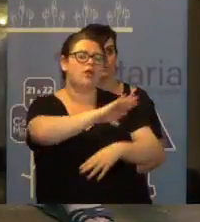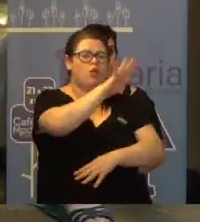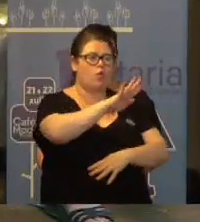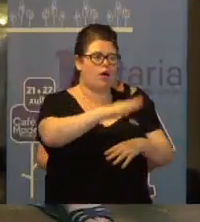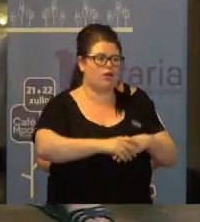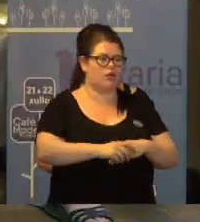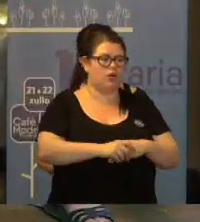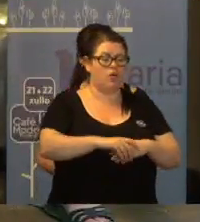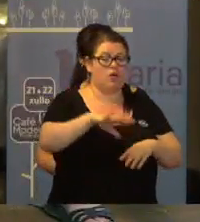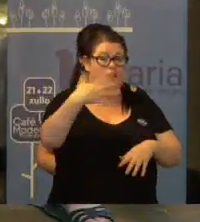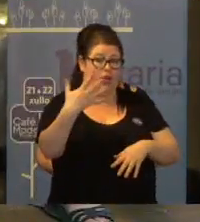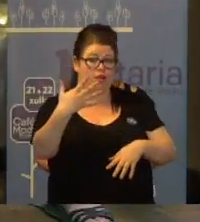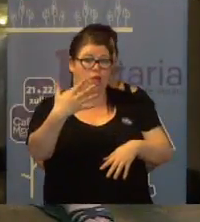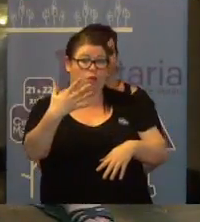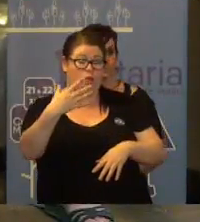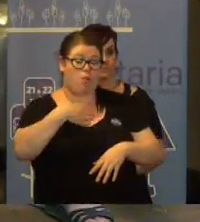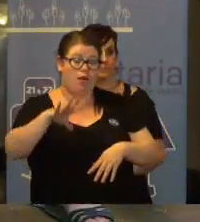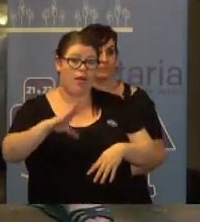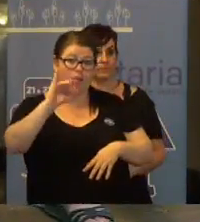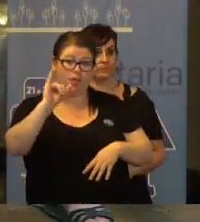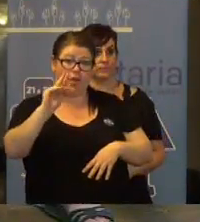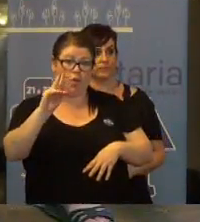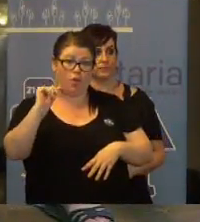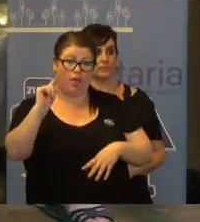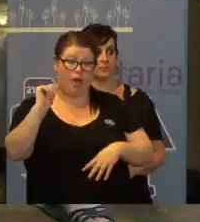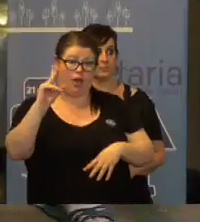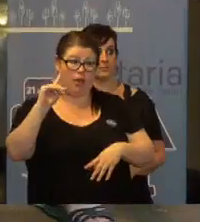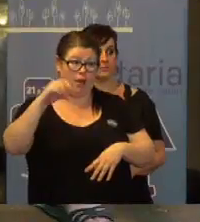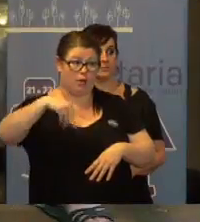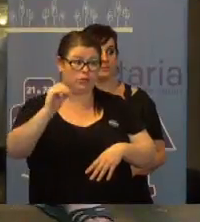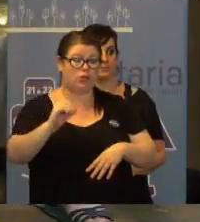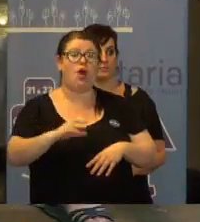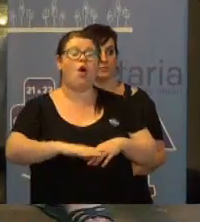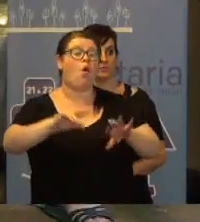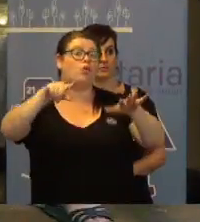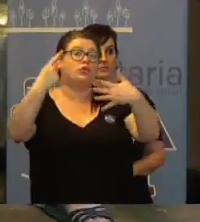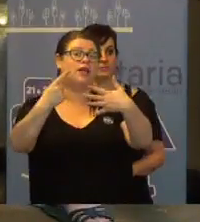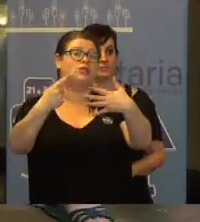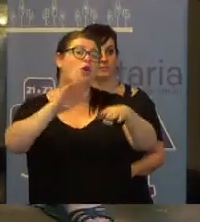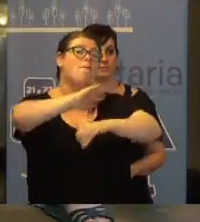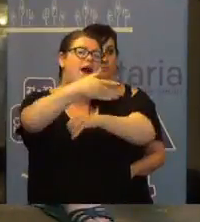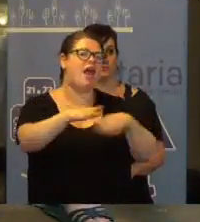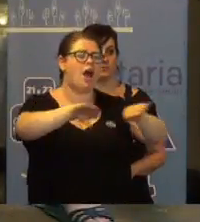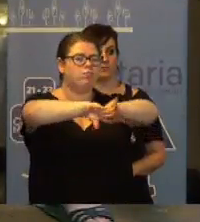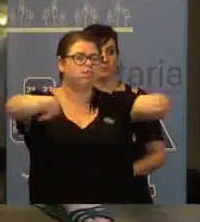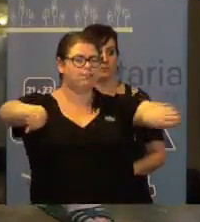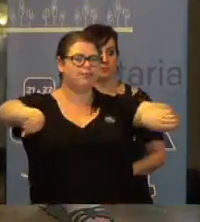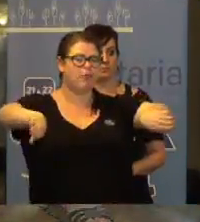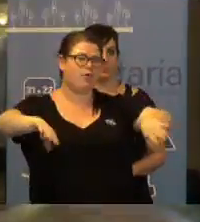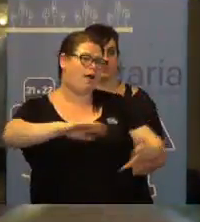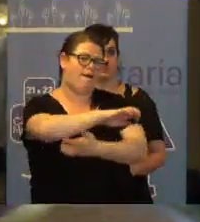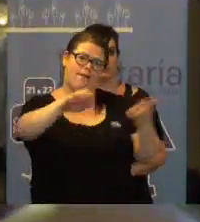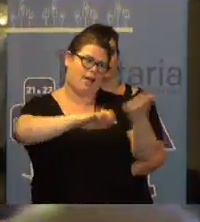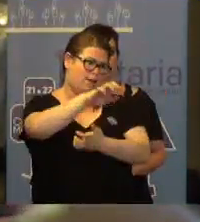que concurra un quinto, Ciudadanos, non? Se concurrira un sexto, é dicir, se Marea se dividira, isto sería unha catástrofe de